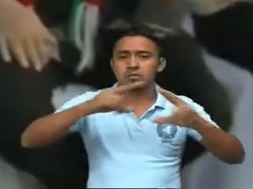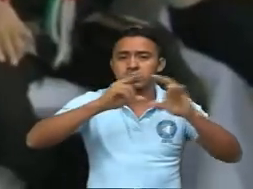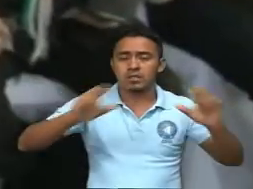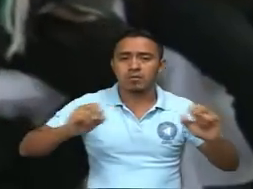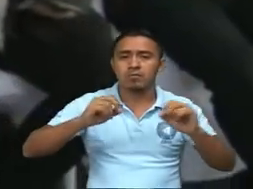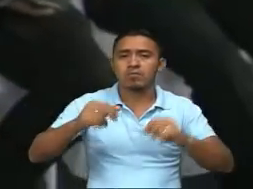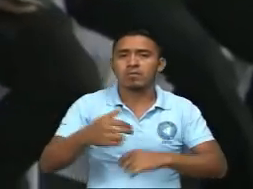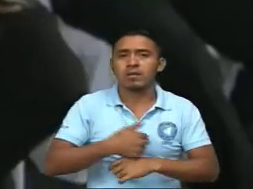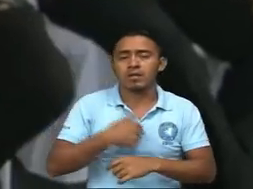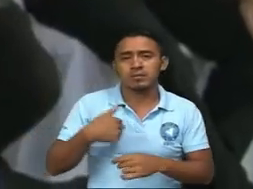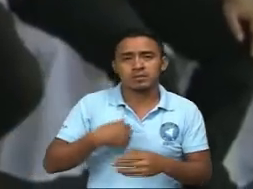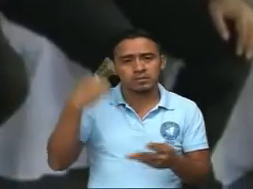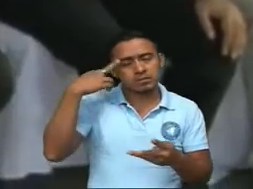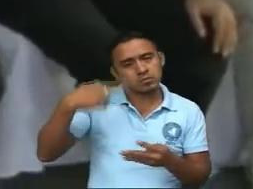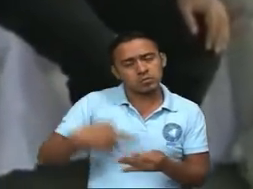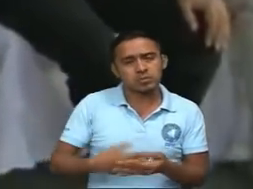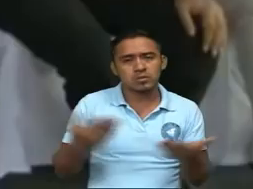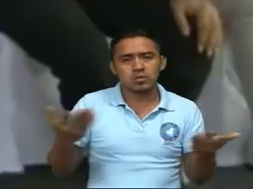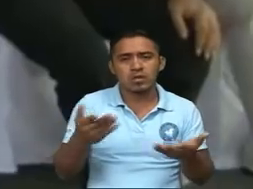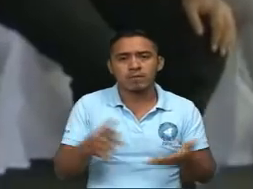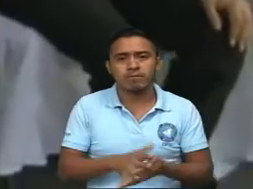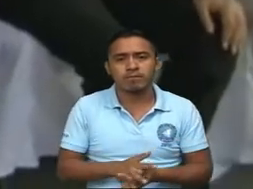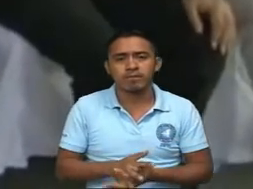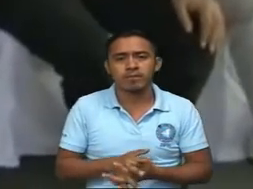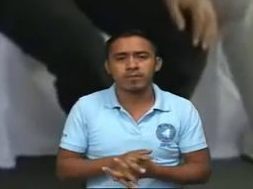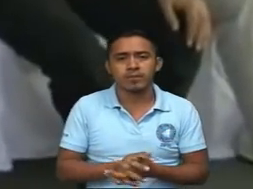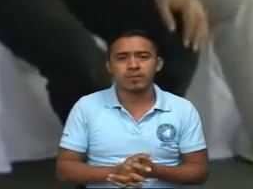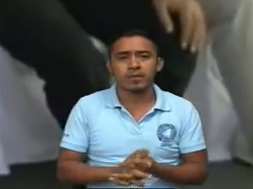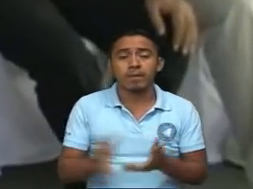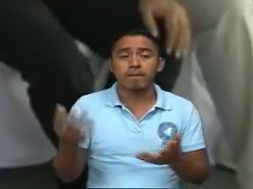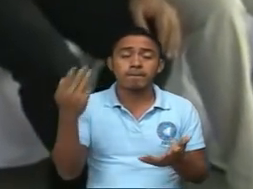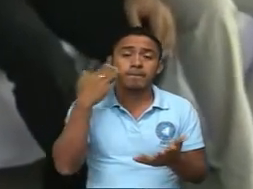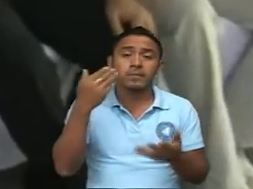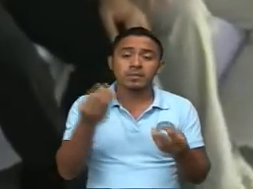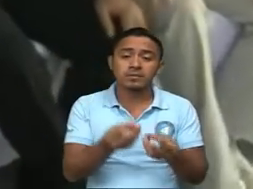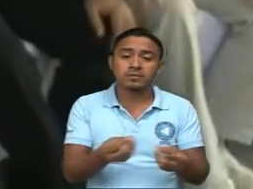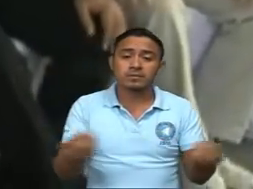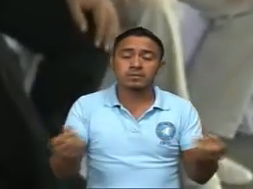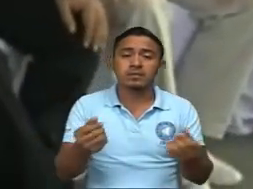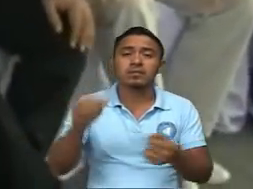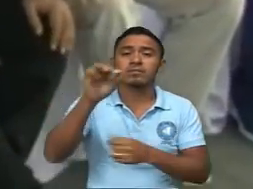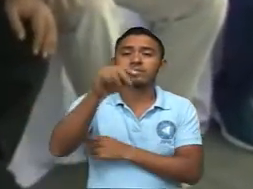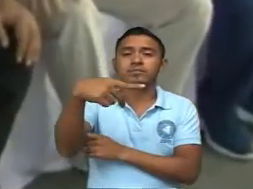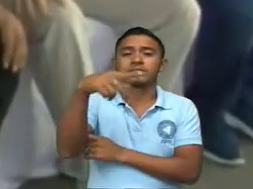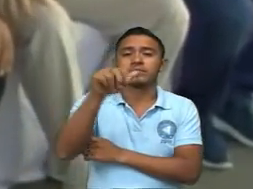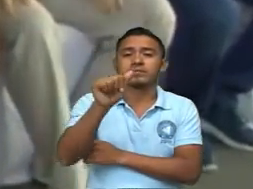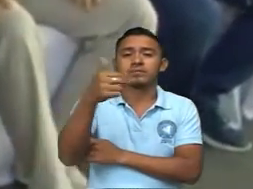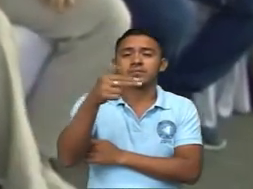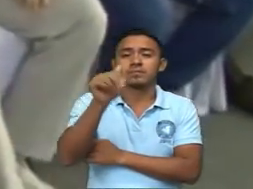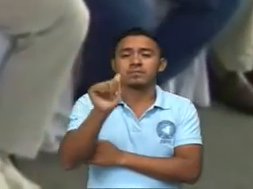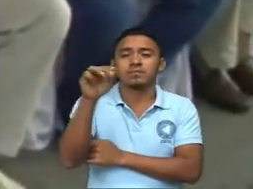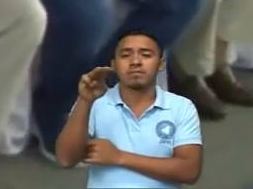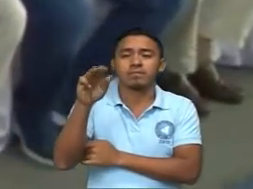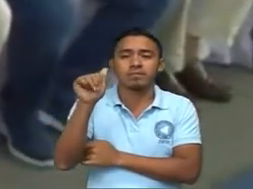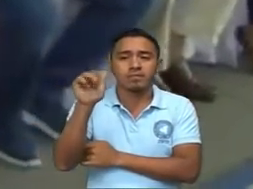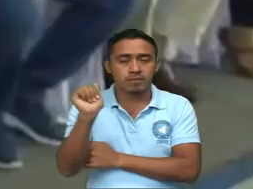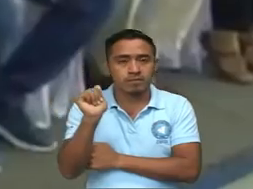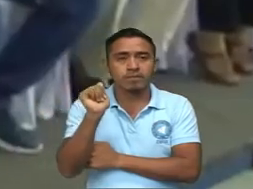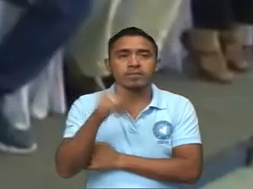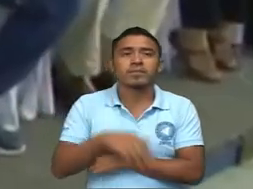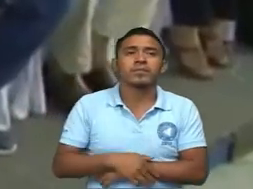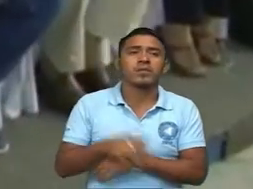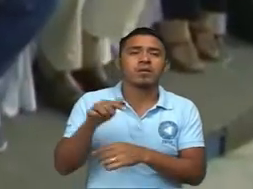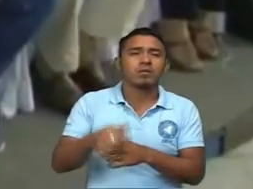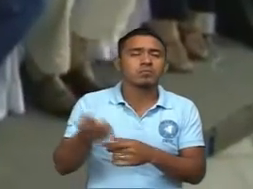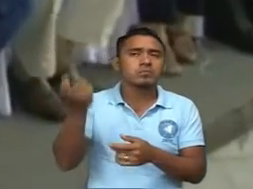está rindiendo homenaje a a nuestra madre tierra, la Pachamama, como se le conoce. Y vamos